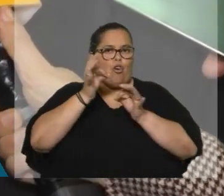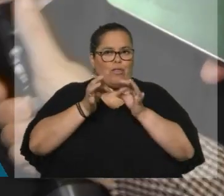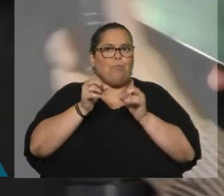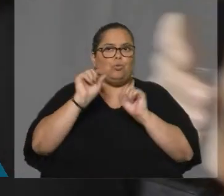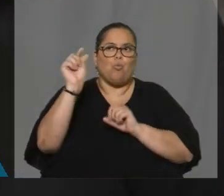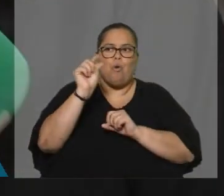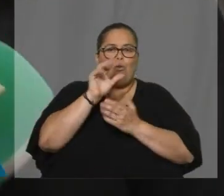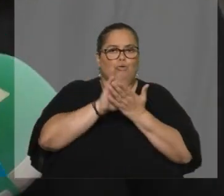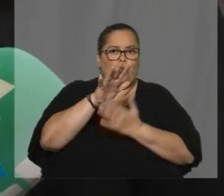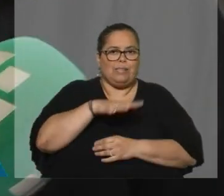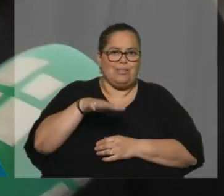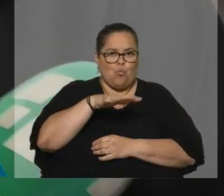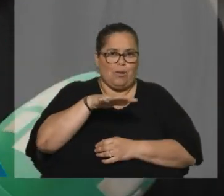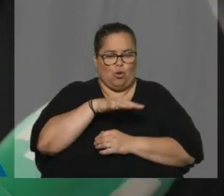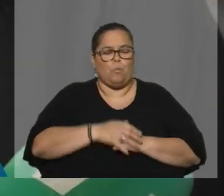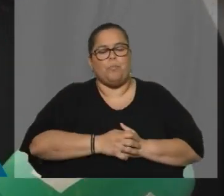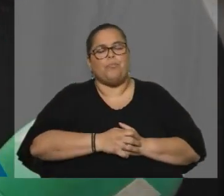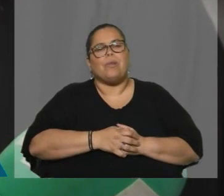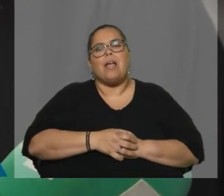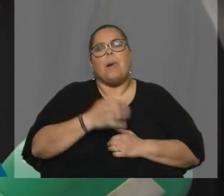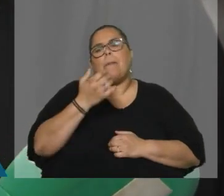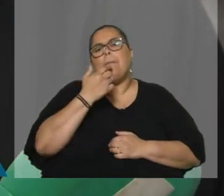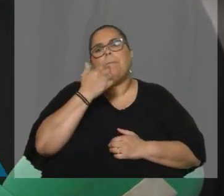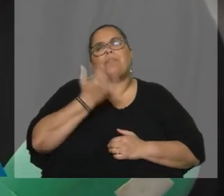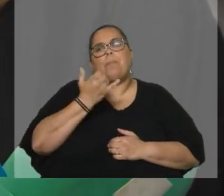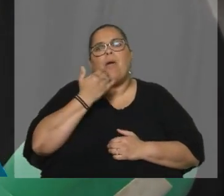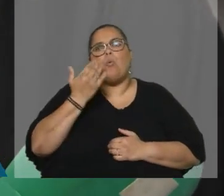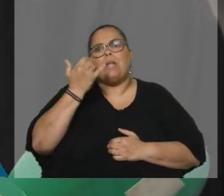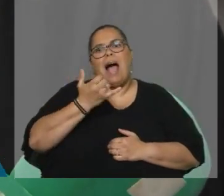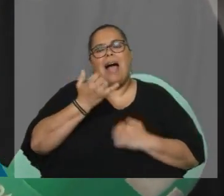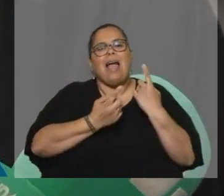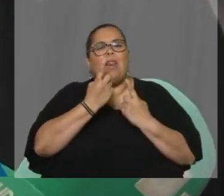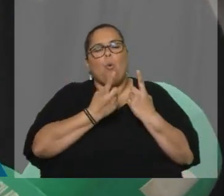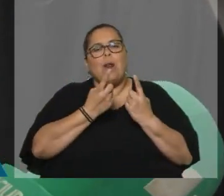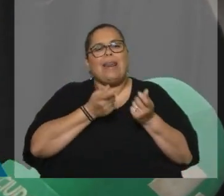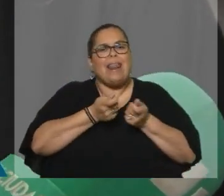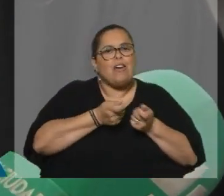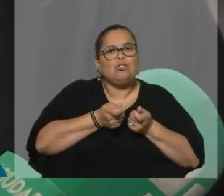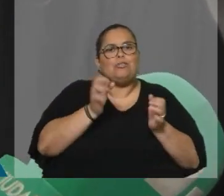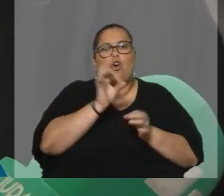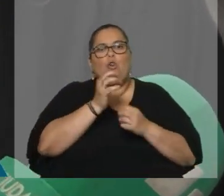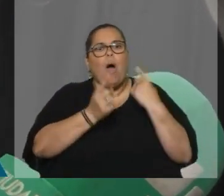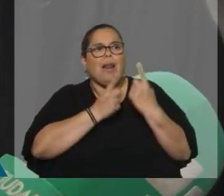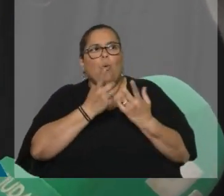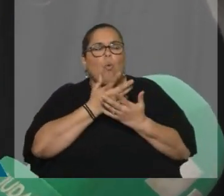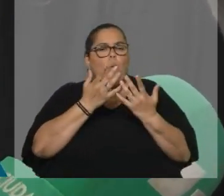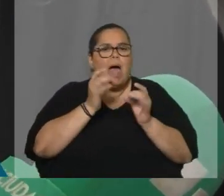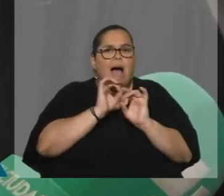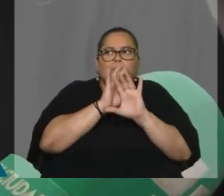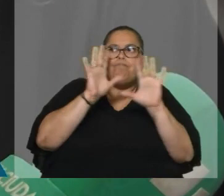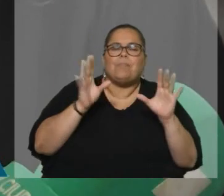situación embajadora hay alguna negociación o alguna luz en el túnel para la liberación de estos